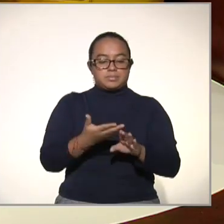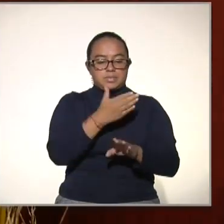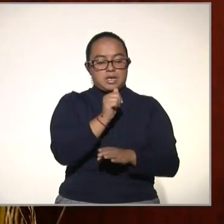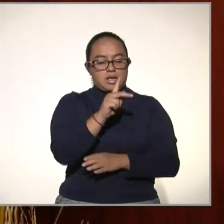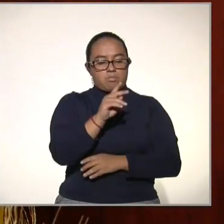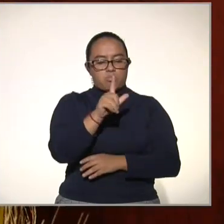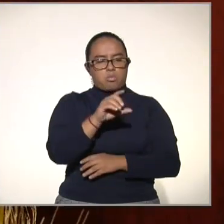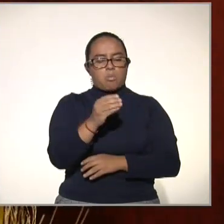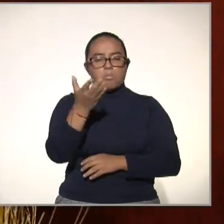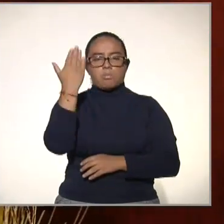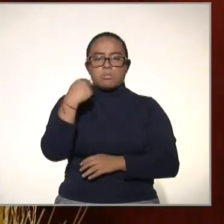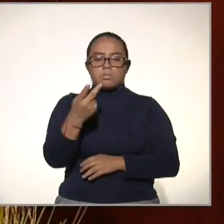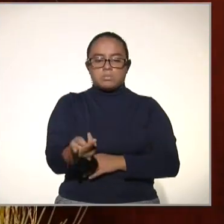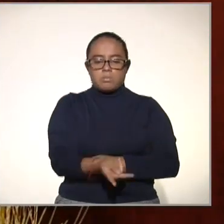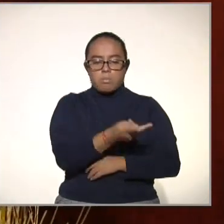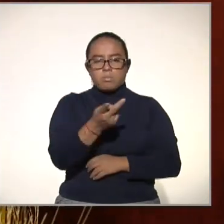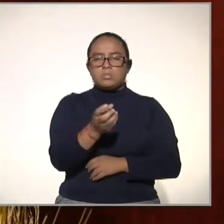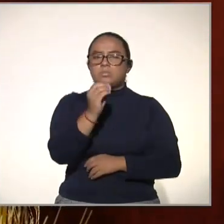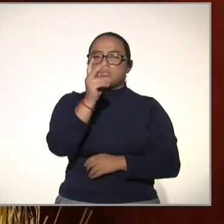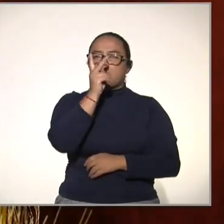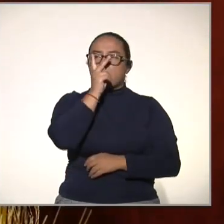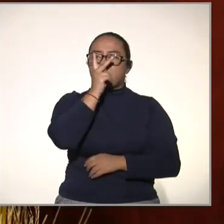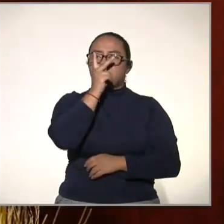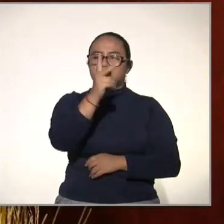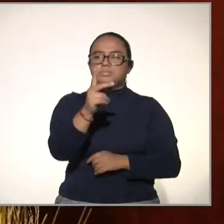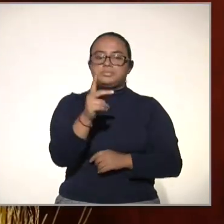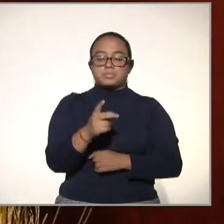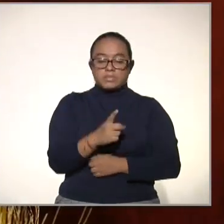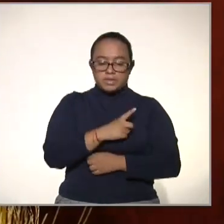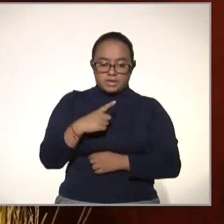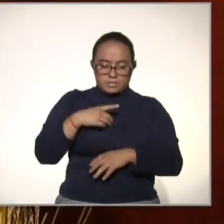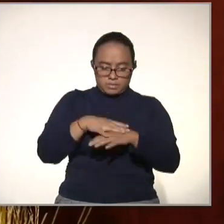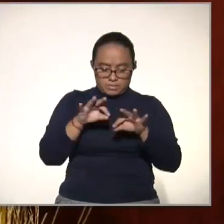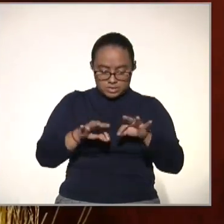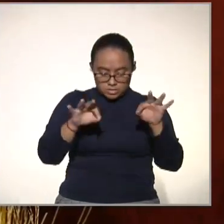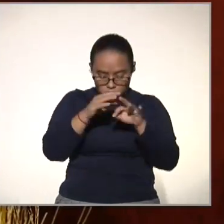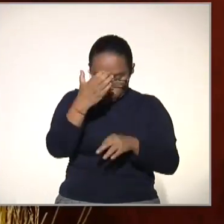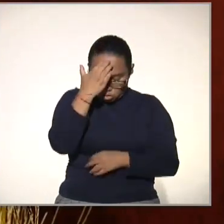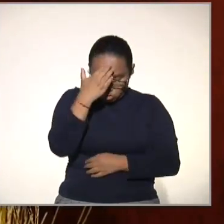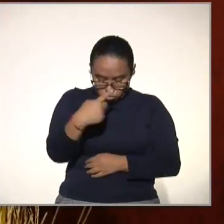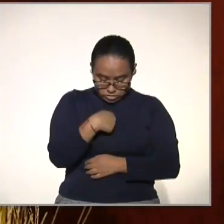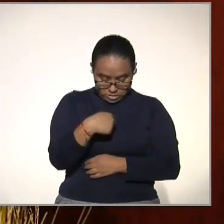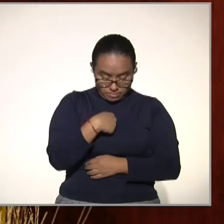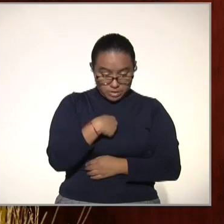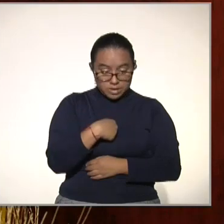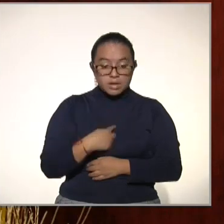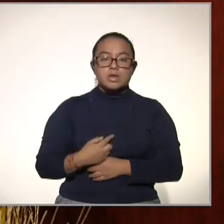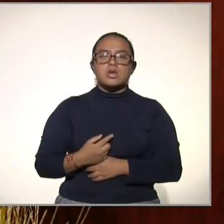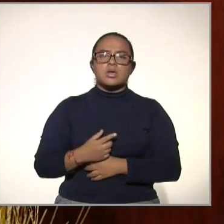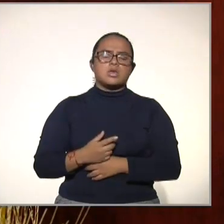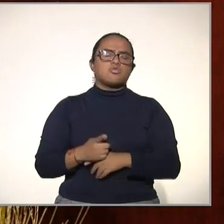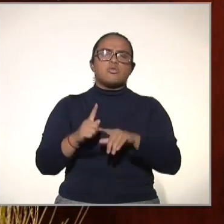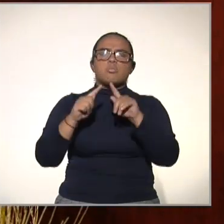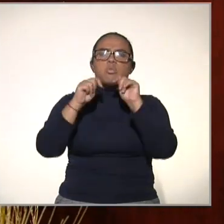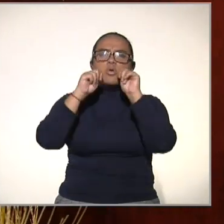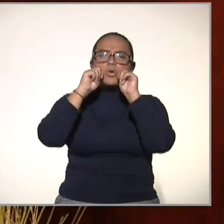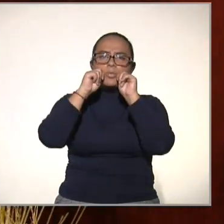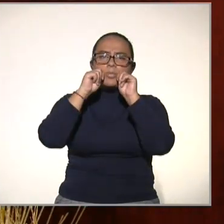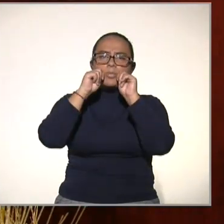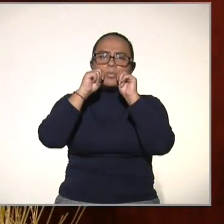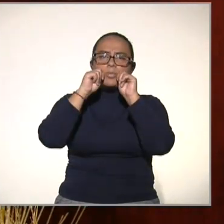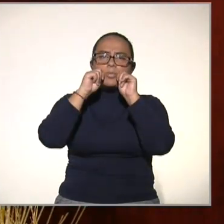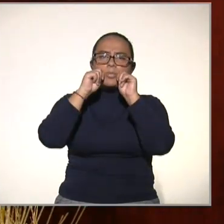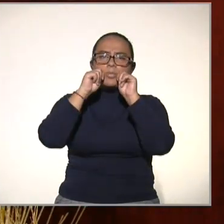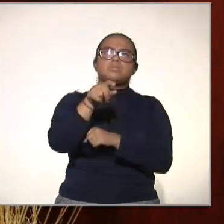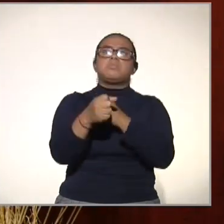la pregunta está, o la frase que está ahí es, conócete a ti mismo, ¿no? Entonces, a mí me gustaría mucho que independientemente de